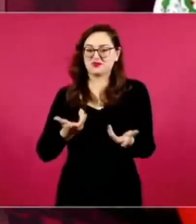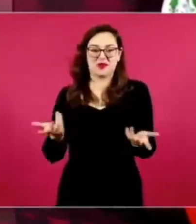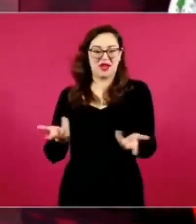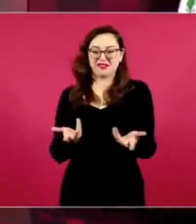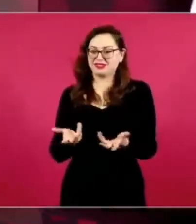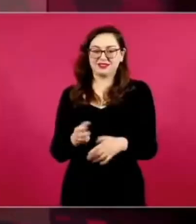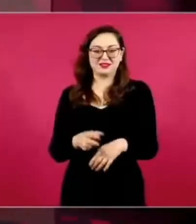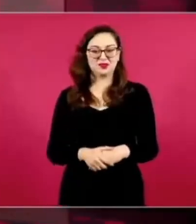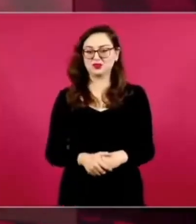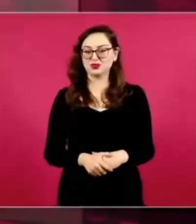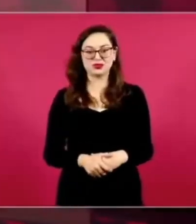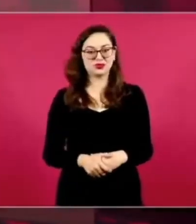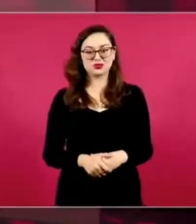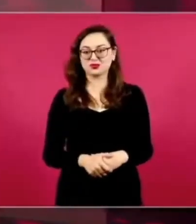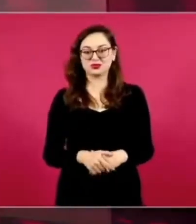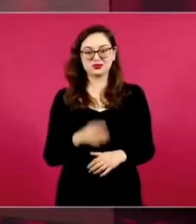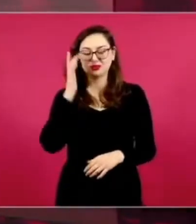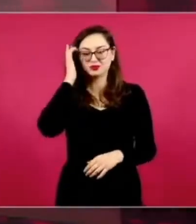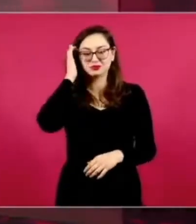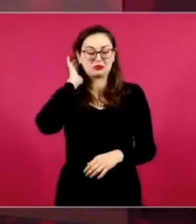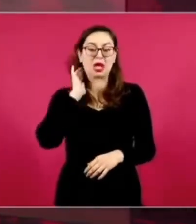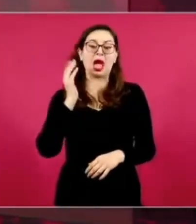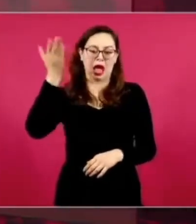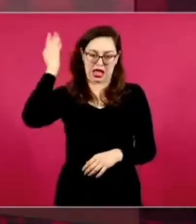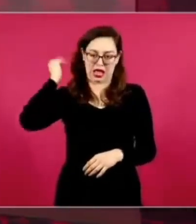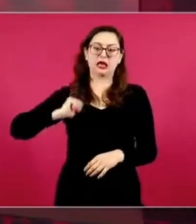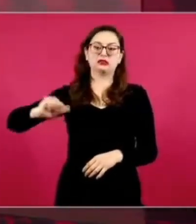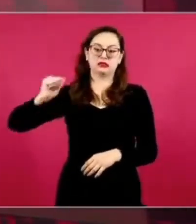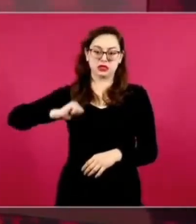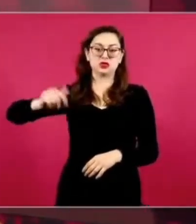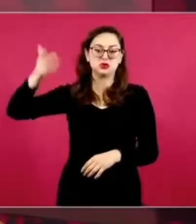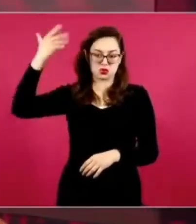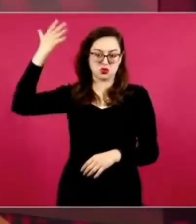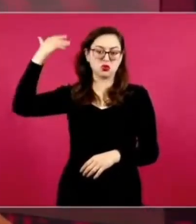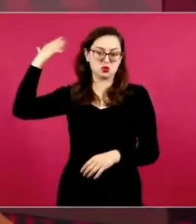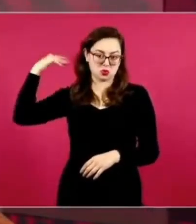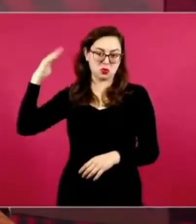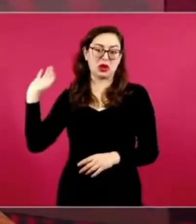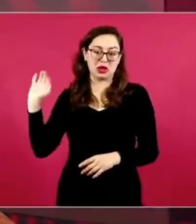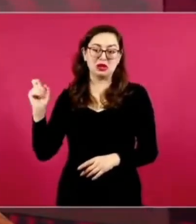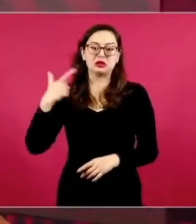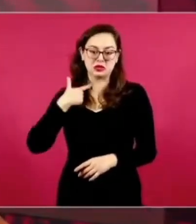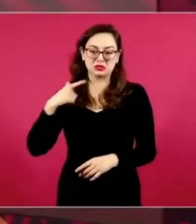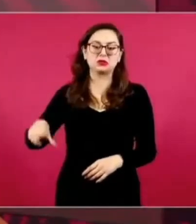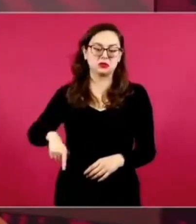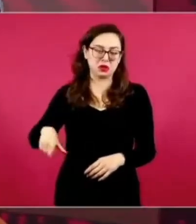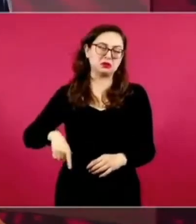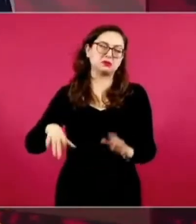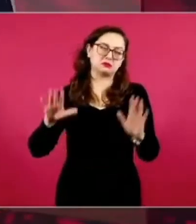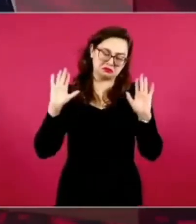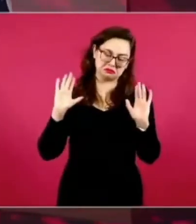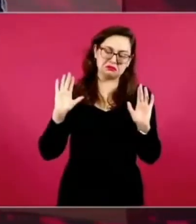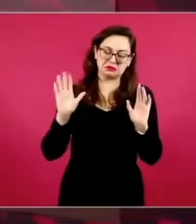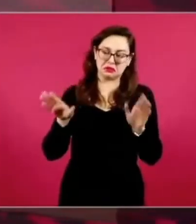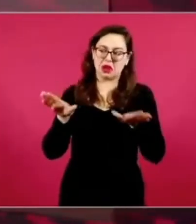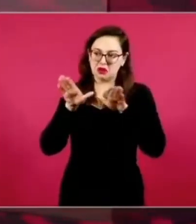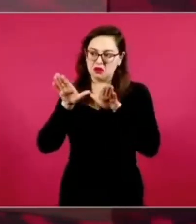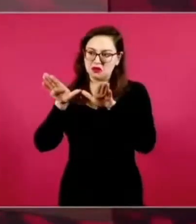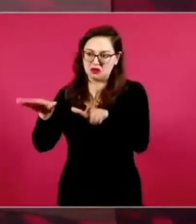en la época en que a lo mejor había vuelos rasantes, pero ahora